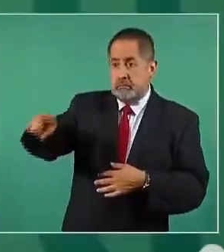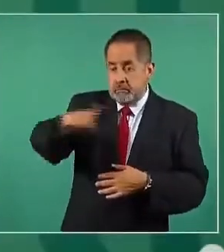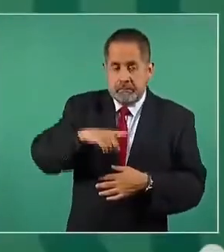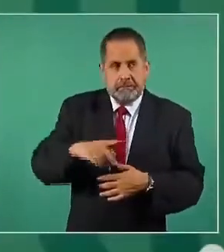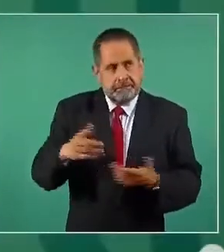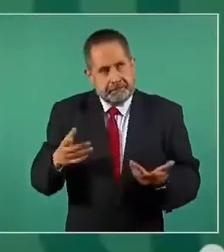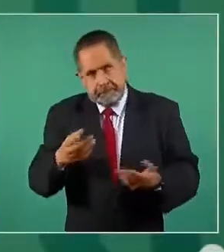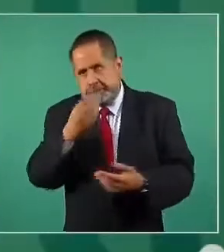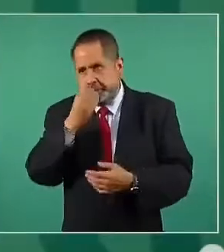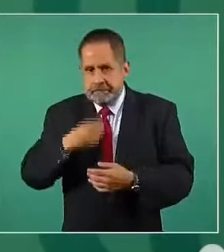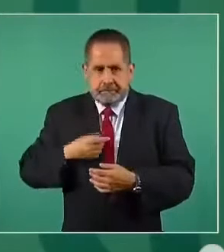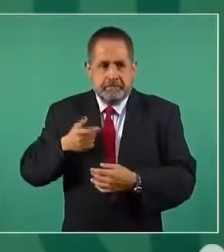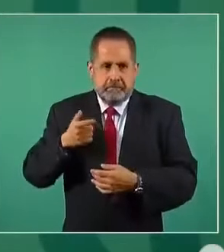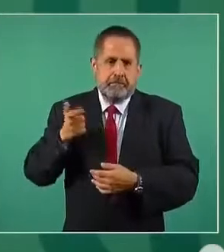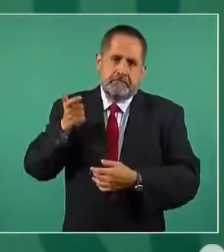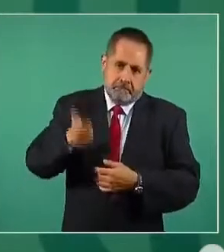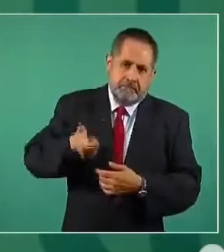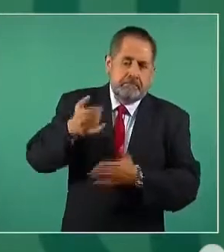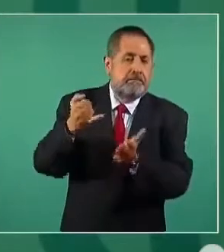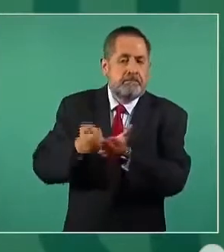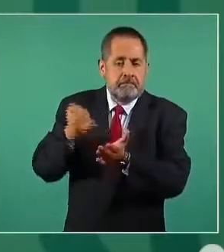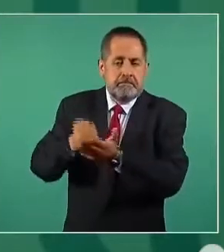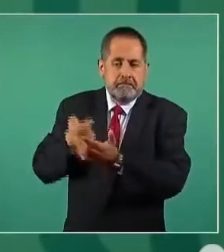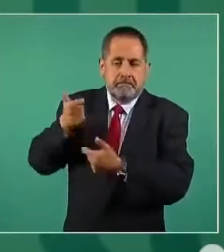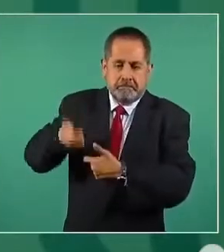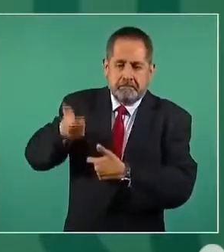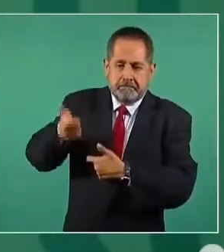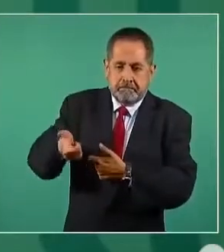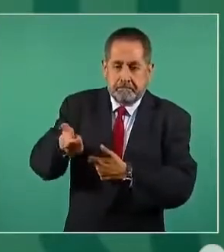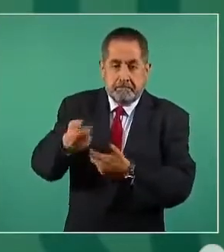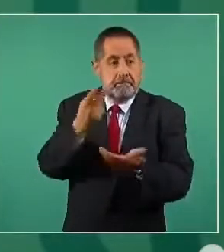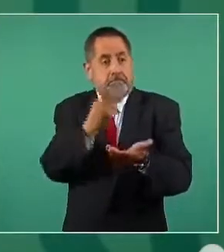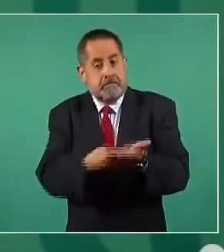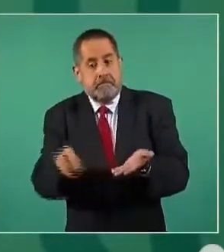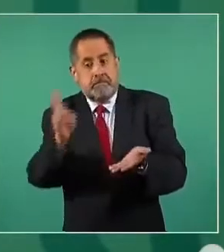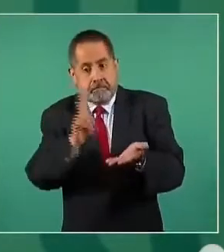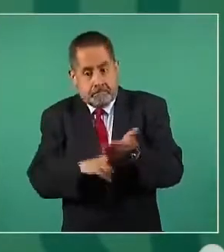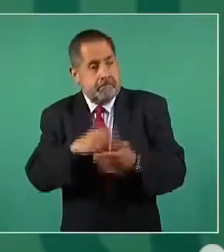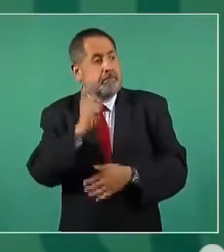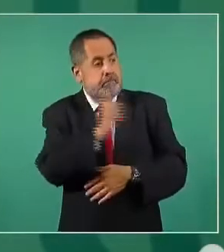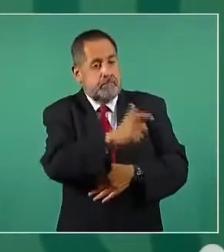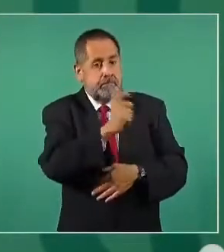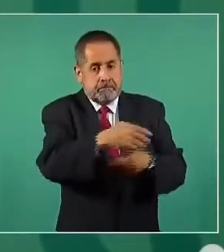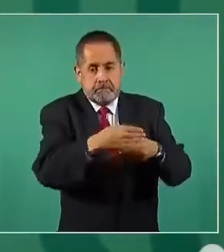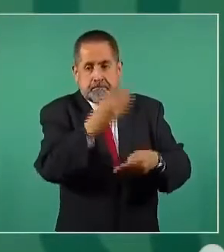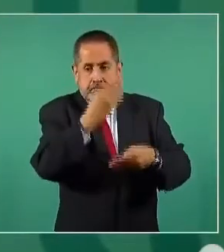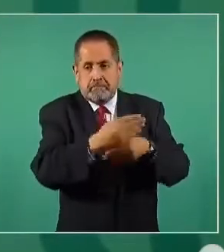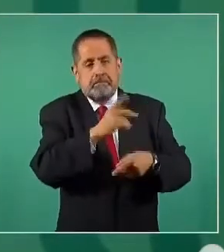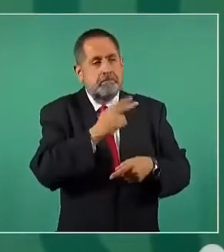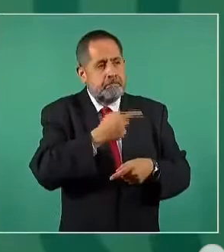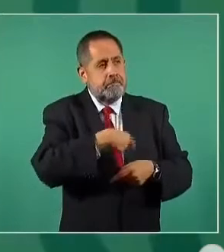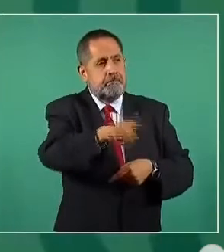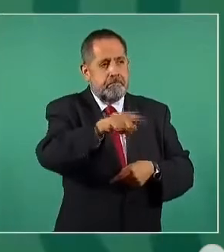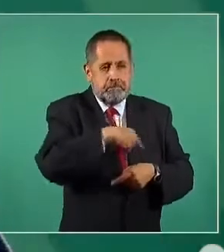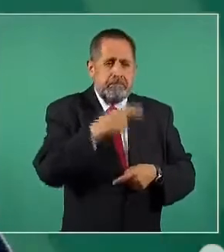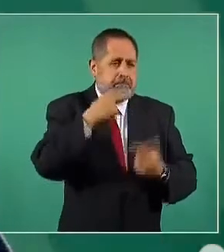pagar sus impuestos, tenía que pagar por los servicios.